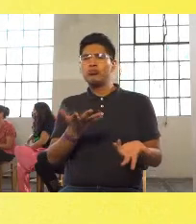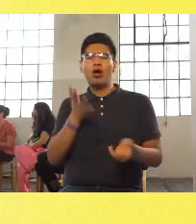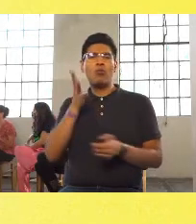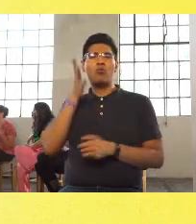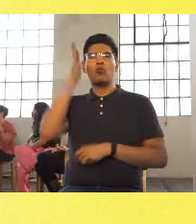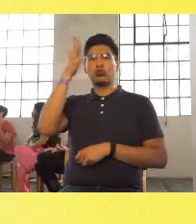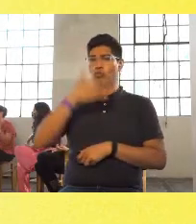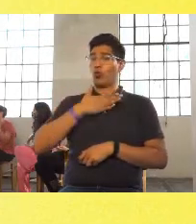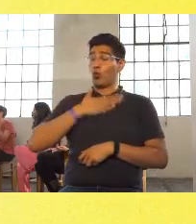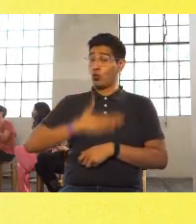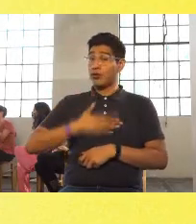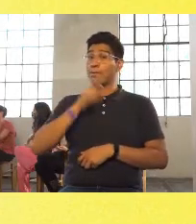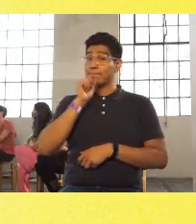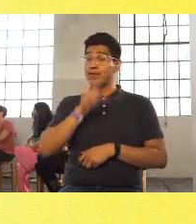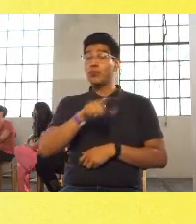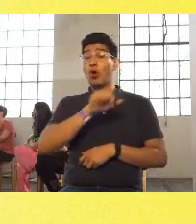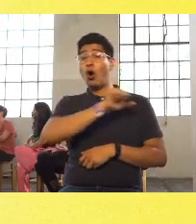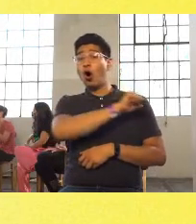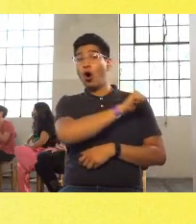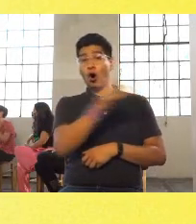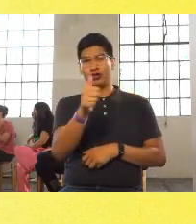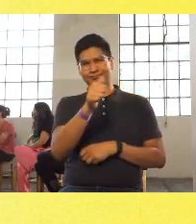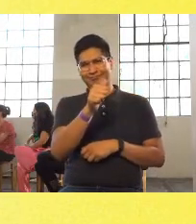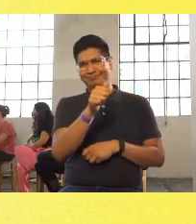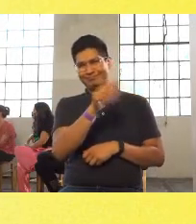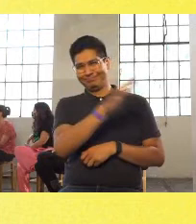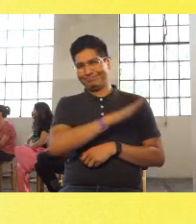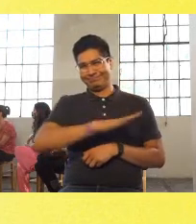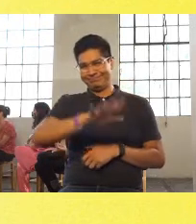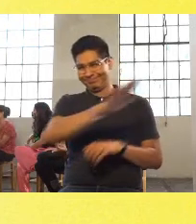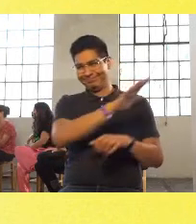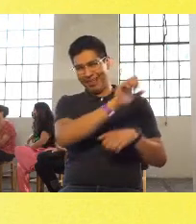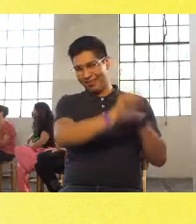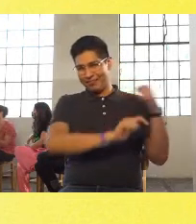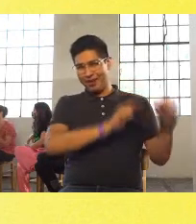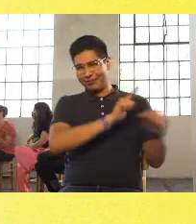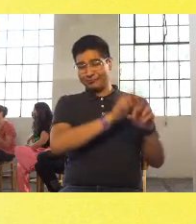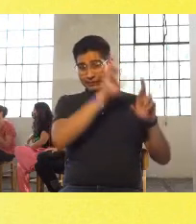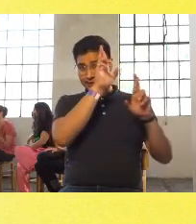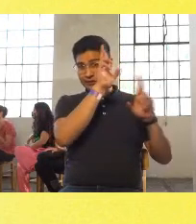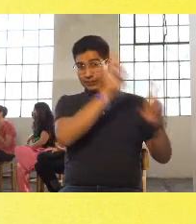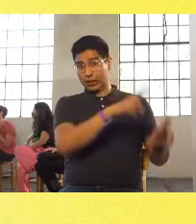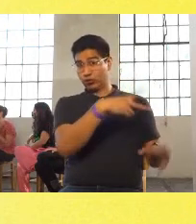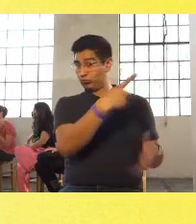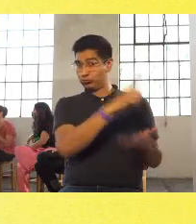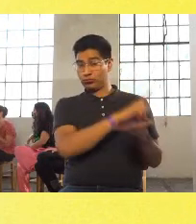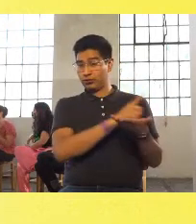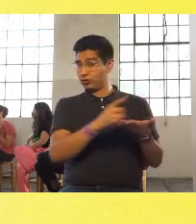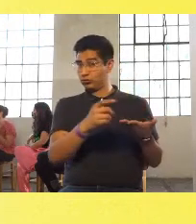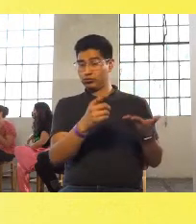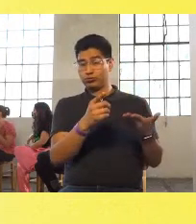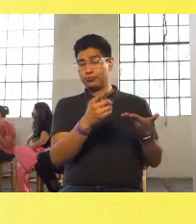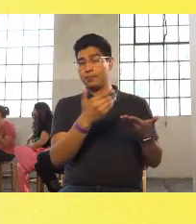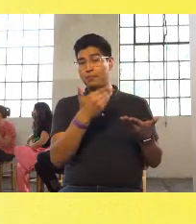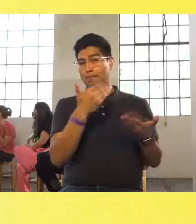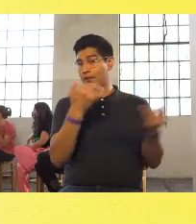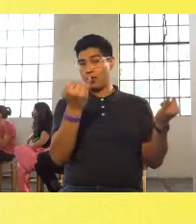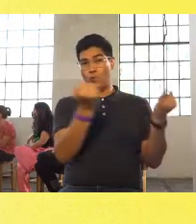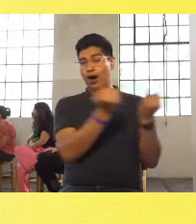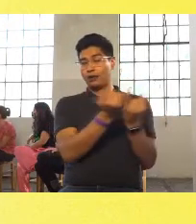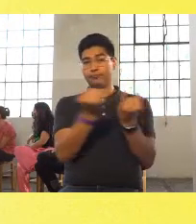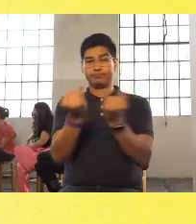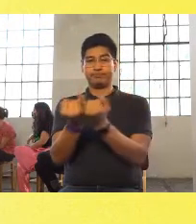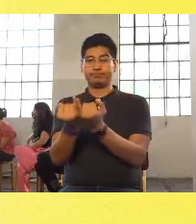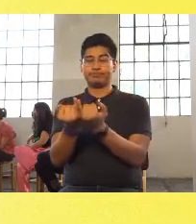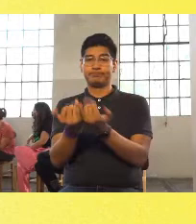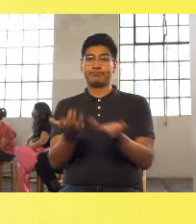incluso aprenda a respetar los derechos de otras especies, o sea, y ver a la madre tierra como un sujeto de derechos. Entonces, o sea, creo que más